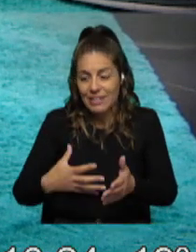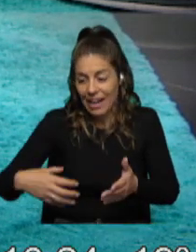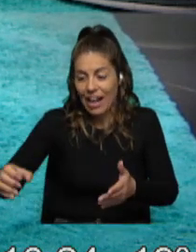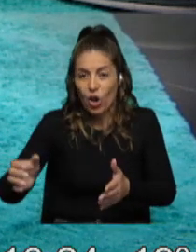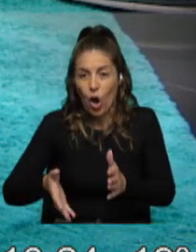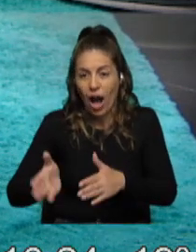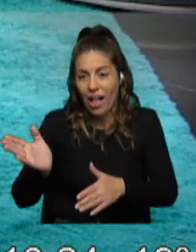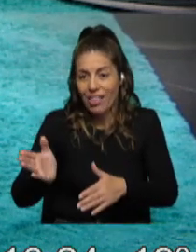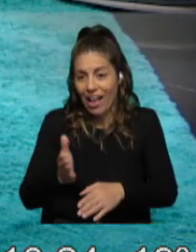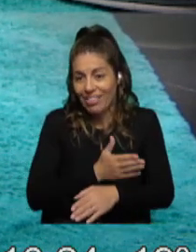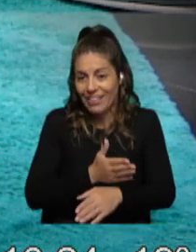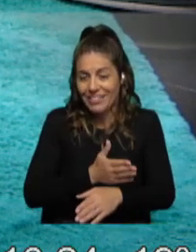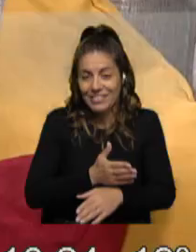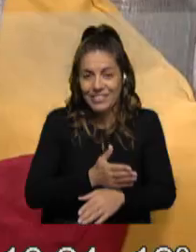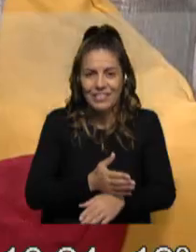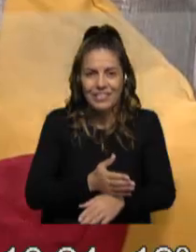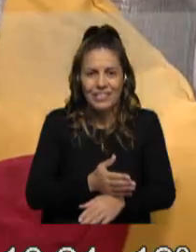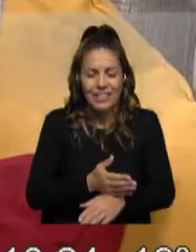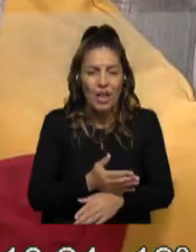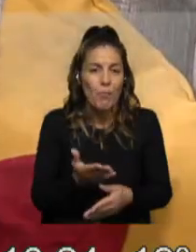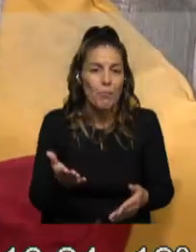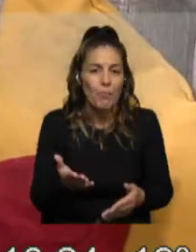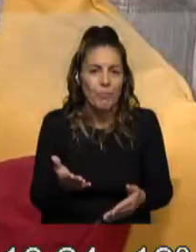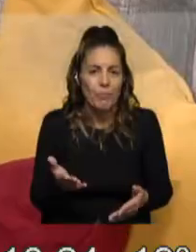Tom, vamos, sacarlo. ¿Pero corresponde a algo?